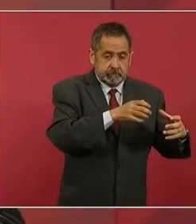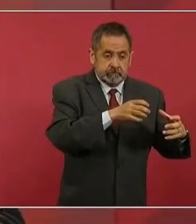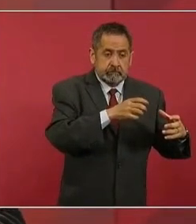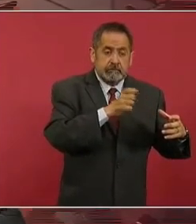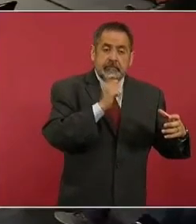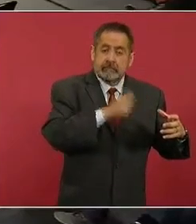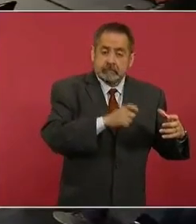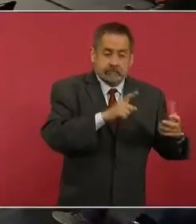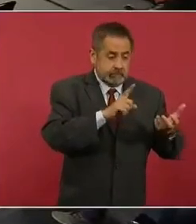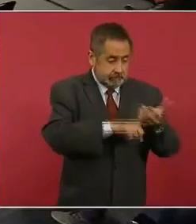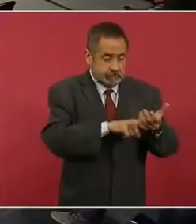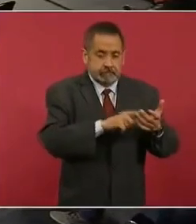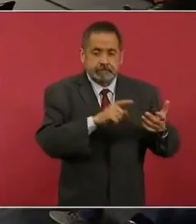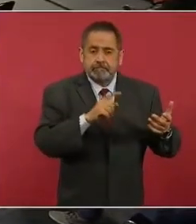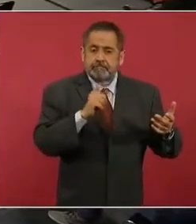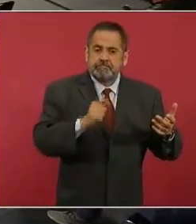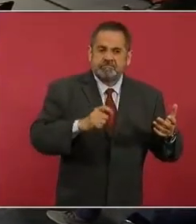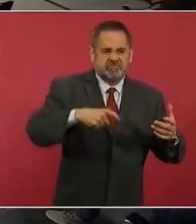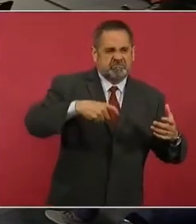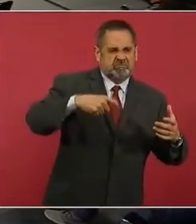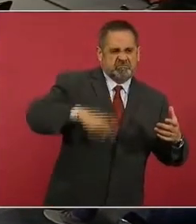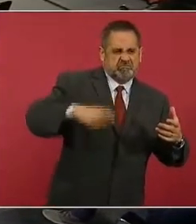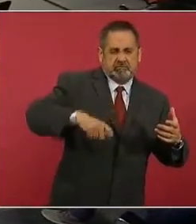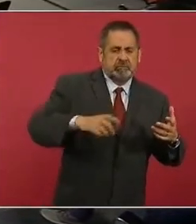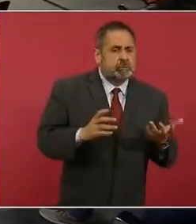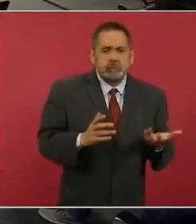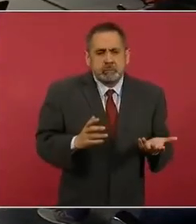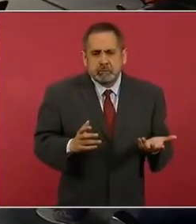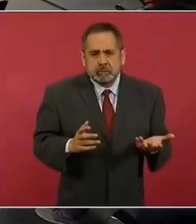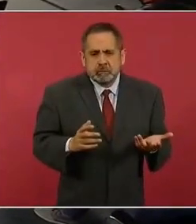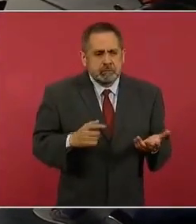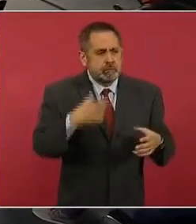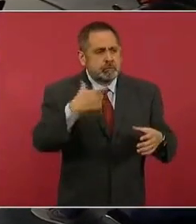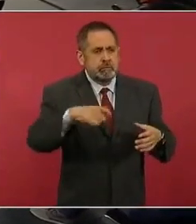a la oligarquía.